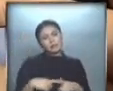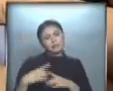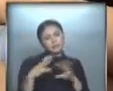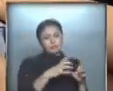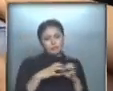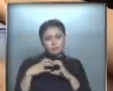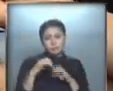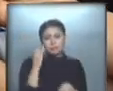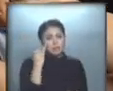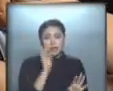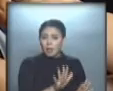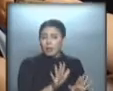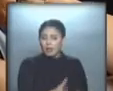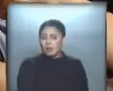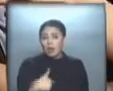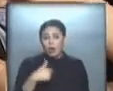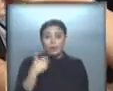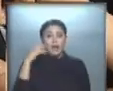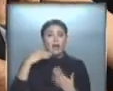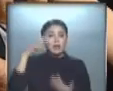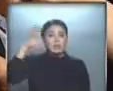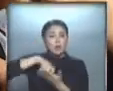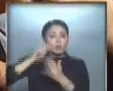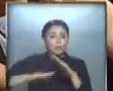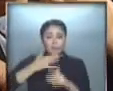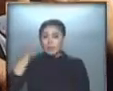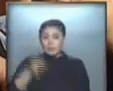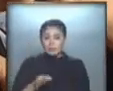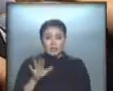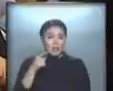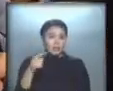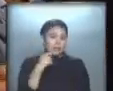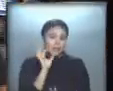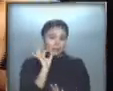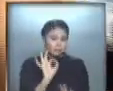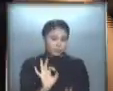su momento y estaba pendiente? Ahora ya con el fallo de la Corte, la Corte lo ha dicho, ¿no?